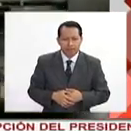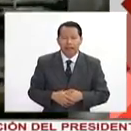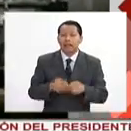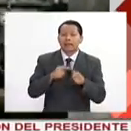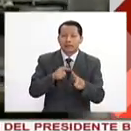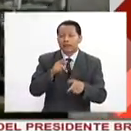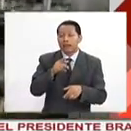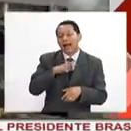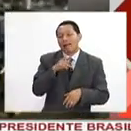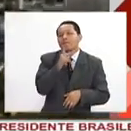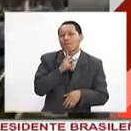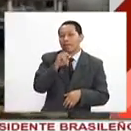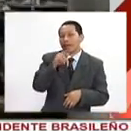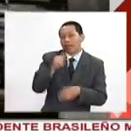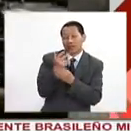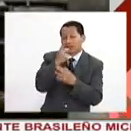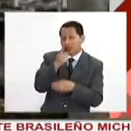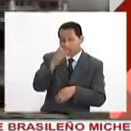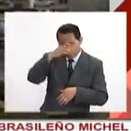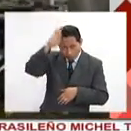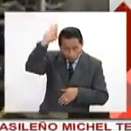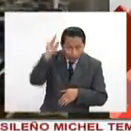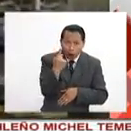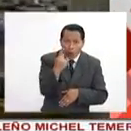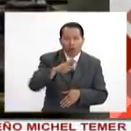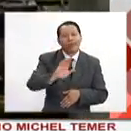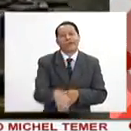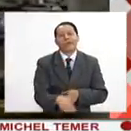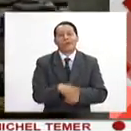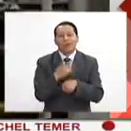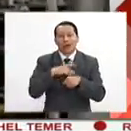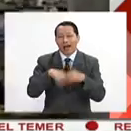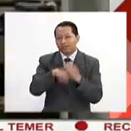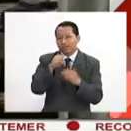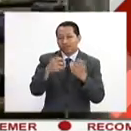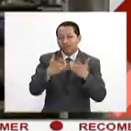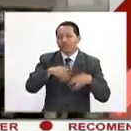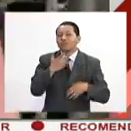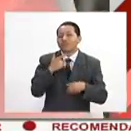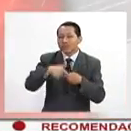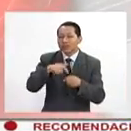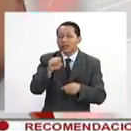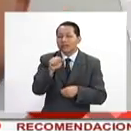Confirma Pemex la muerte de un bombero en el incendio que se registra en la refinería de Salinas Cruz.